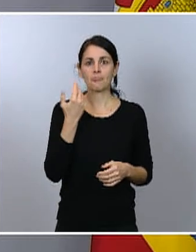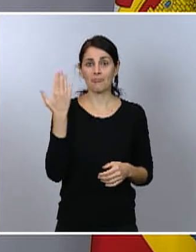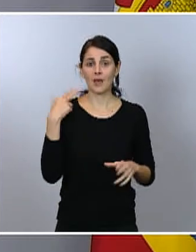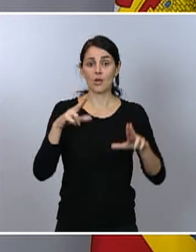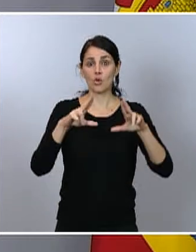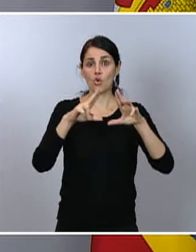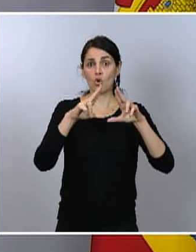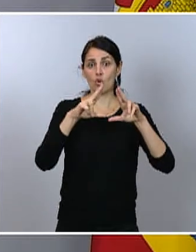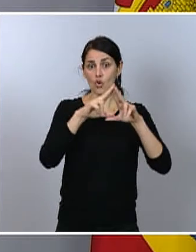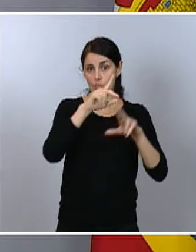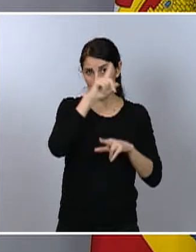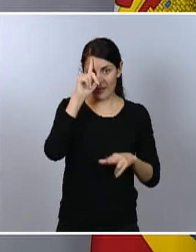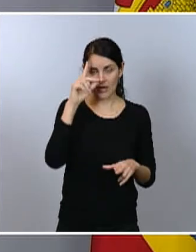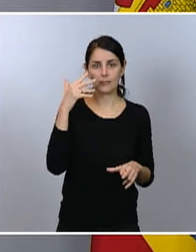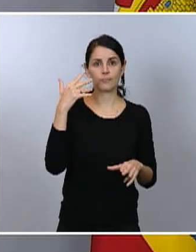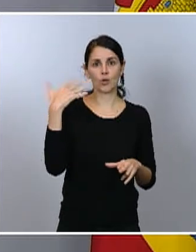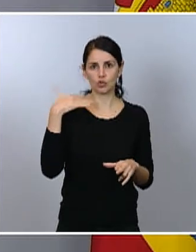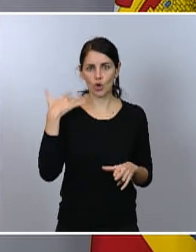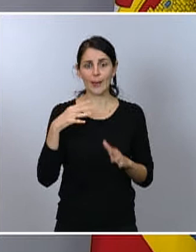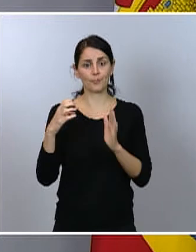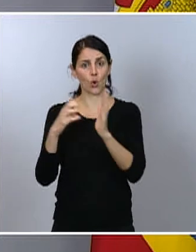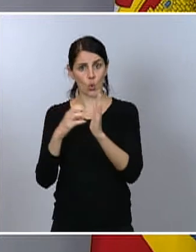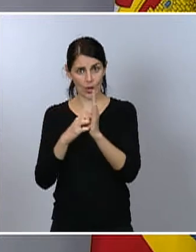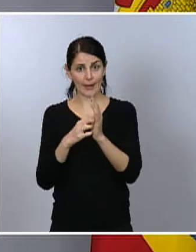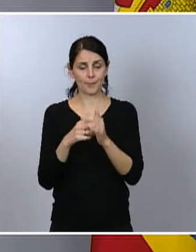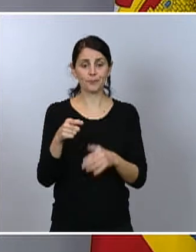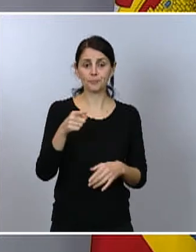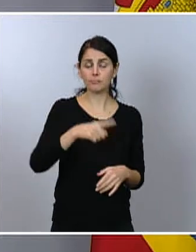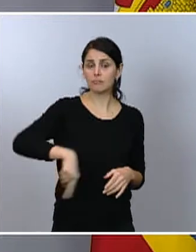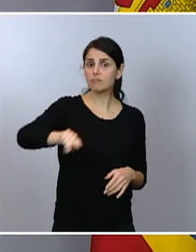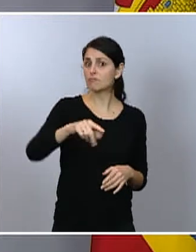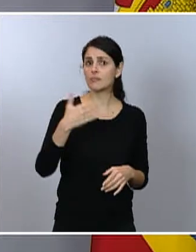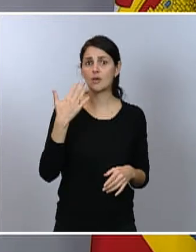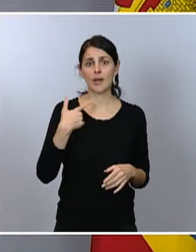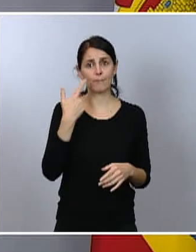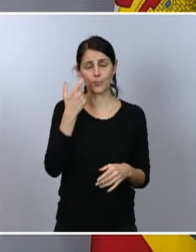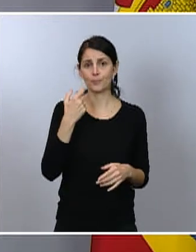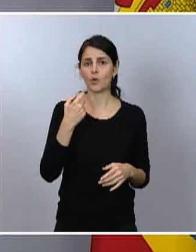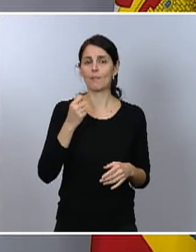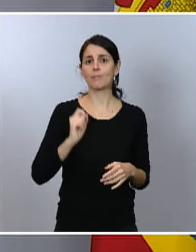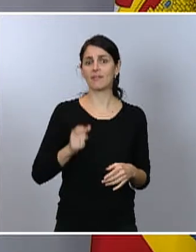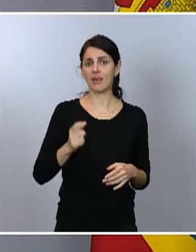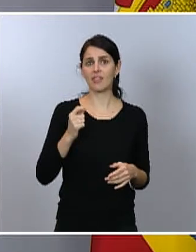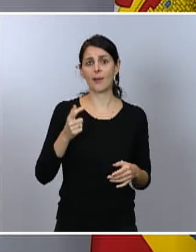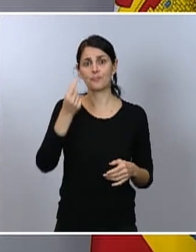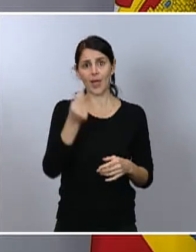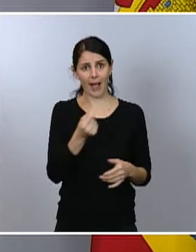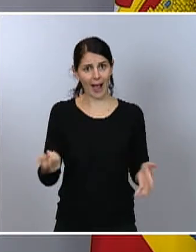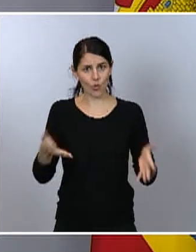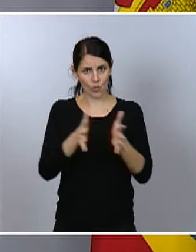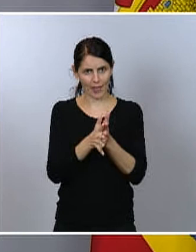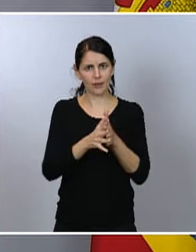en Soria y en Cuenca, en las provincias que tienen una prevalencia acumulada superior, que es al